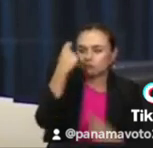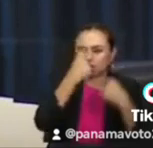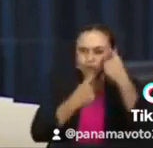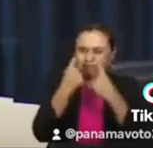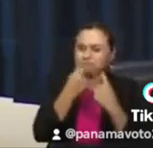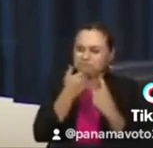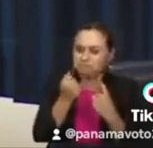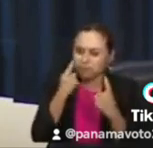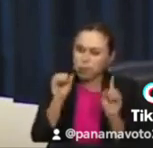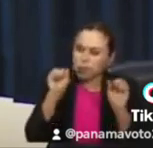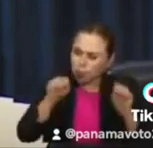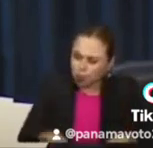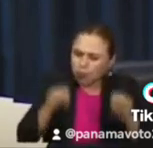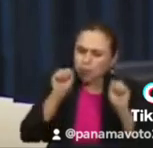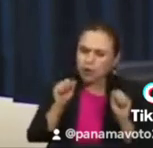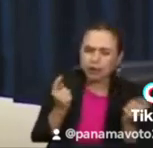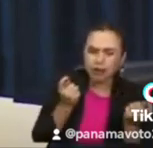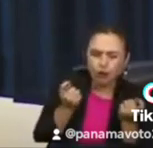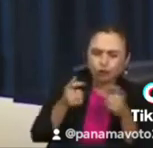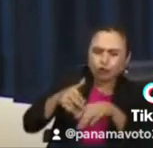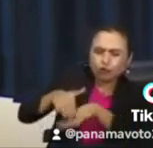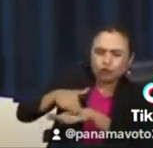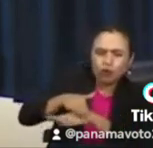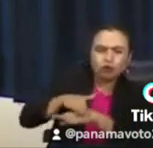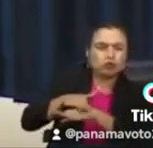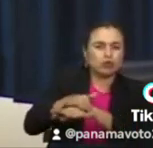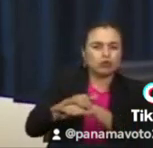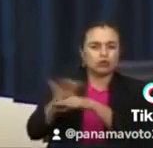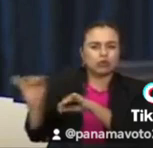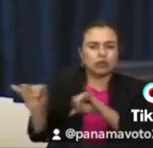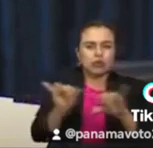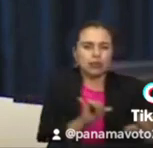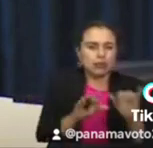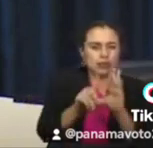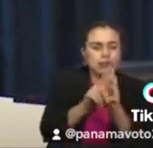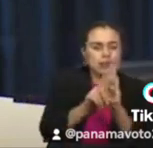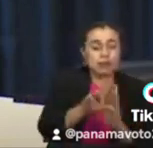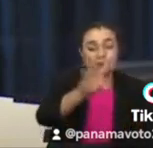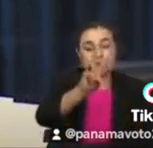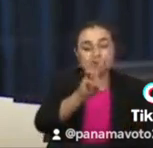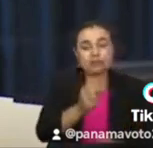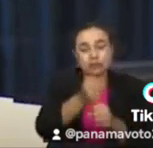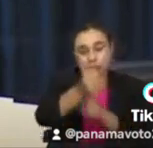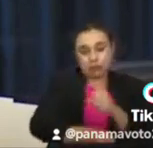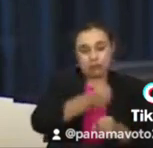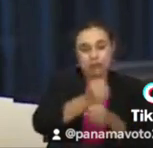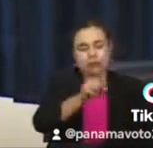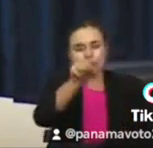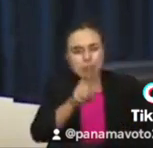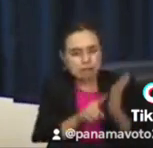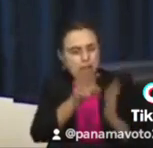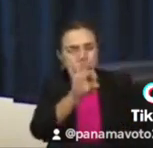los vicios ocultos que presenta esta ley 6 de 1997 y que